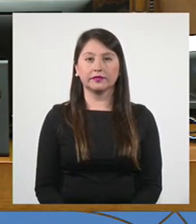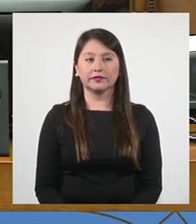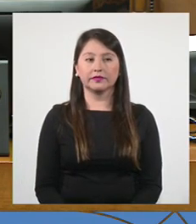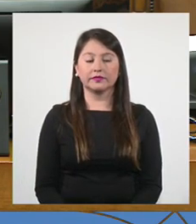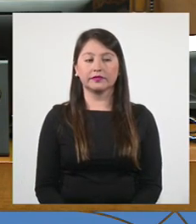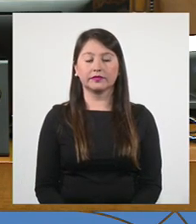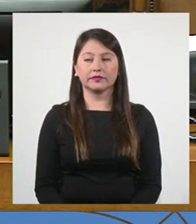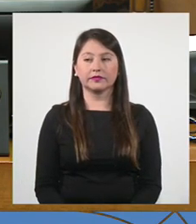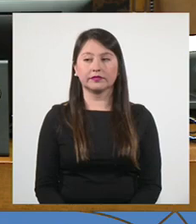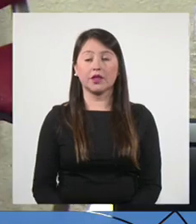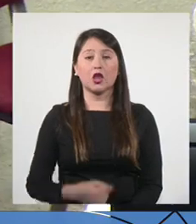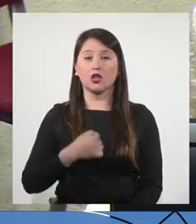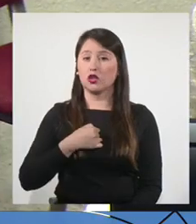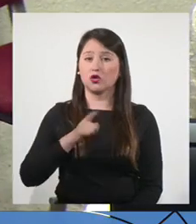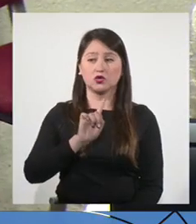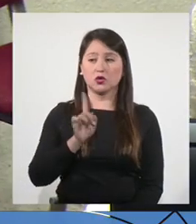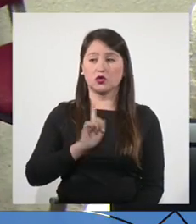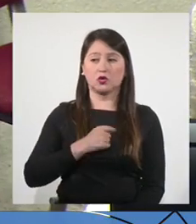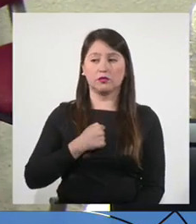No, yo no.